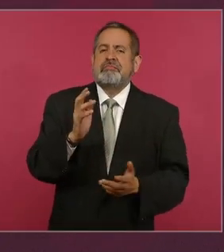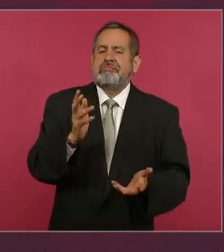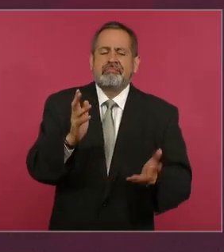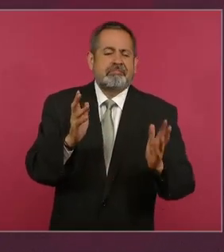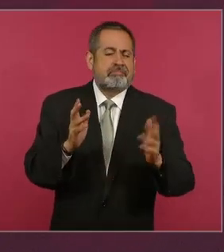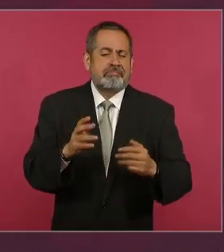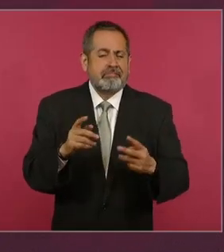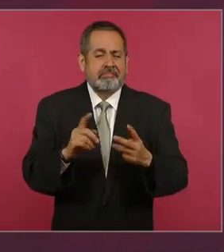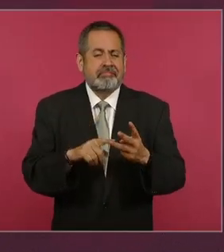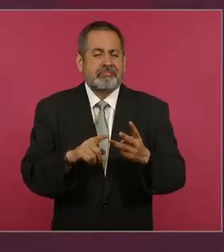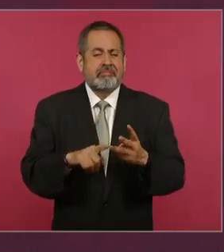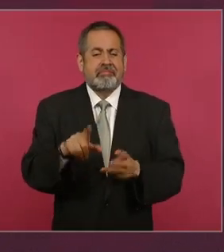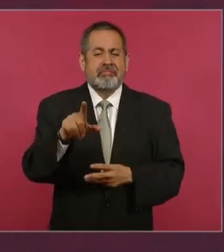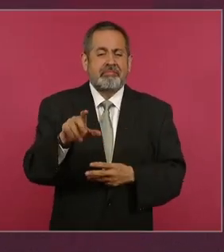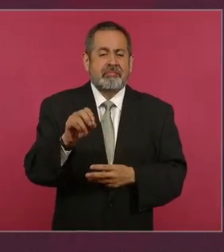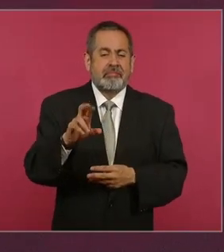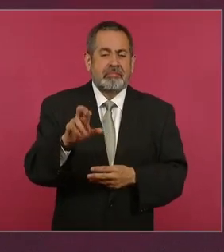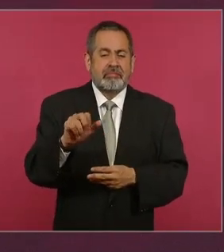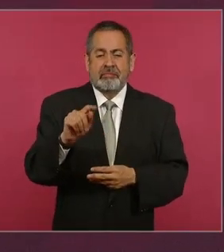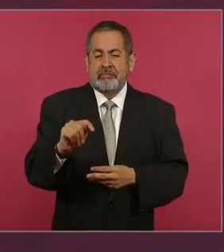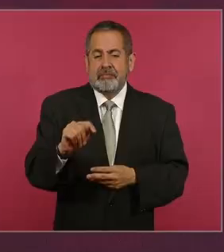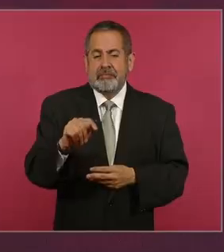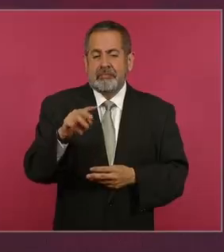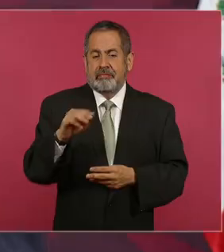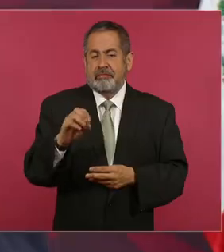de Loret de Mola,